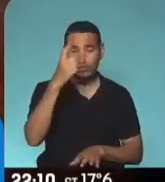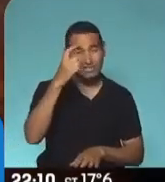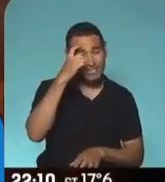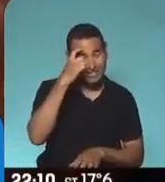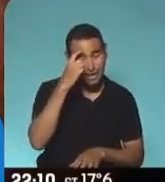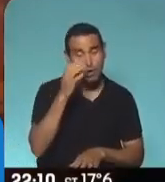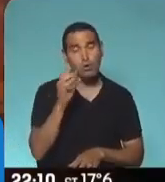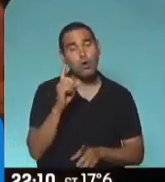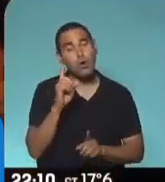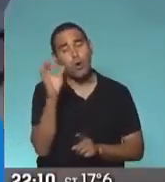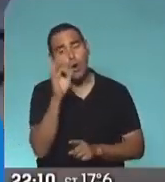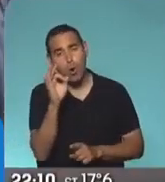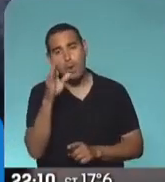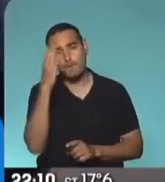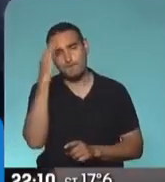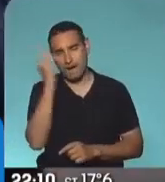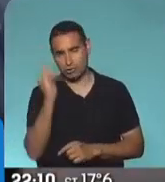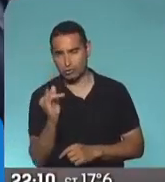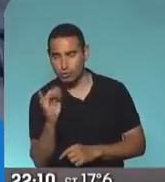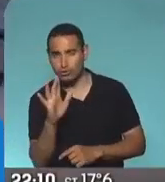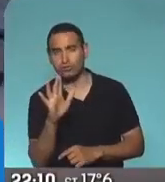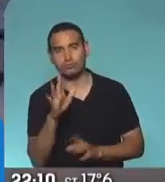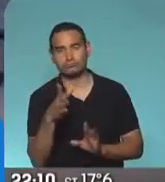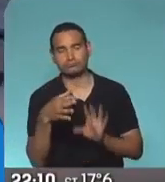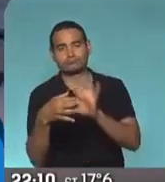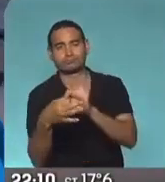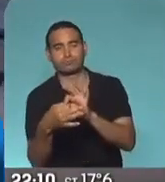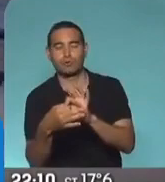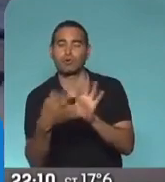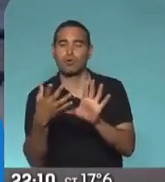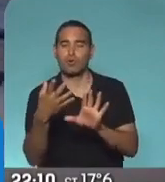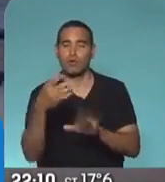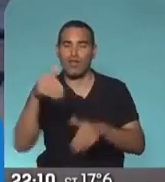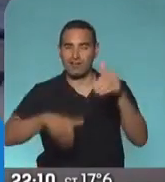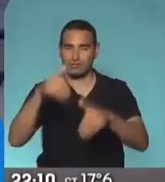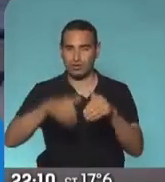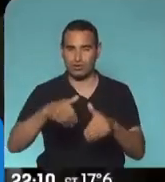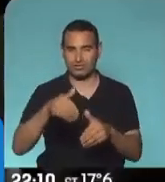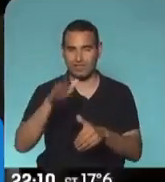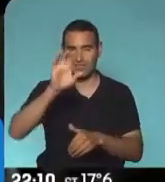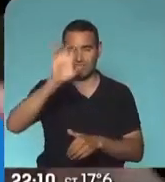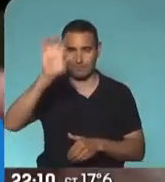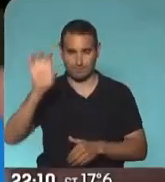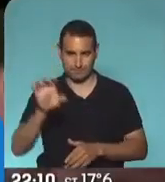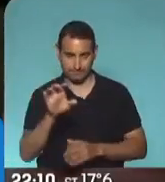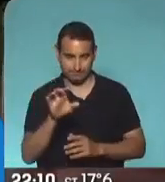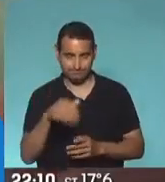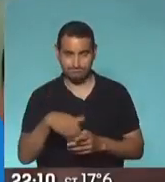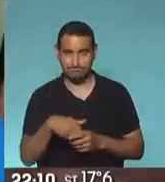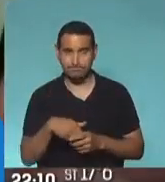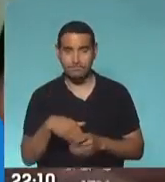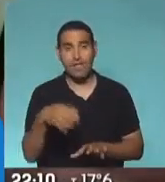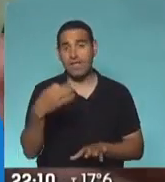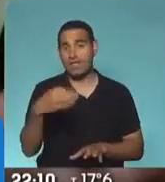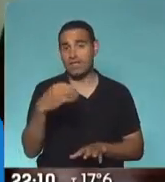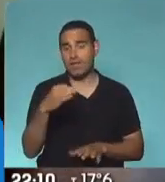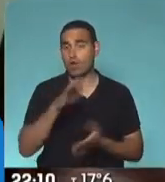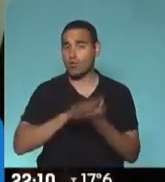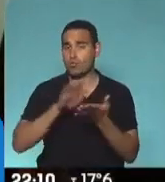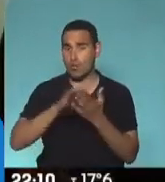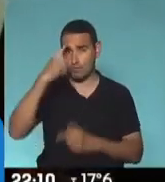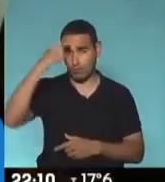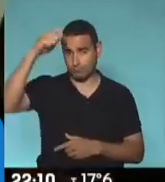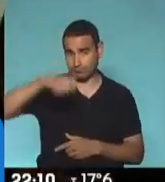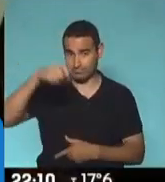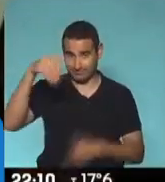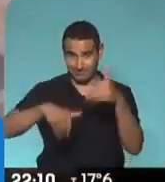pero también marzo, unificándolos con las elecciones departamentales previstas para ese mes. Aunque debería ser el nuevo Tribunal Electoral